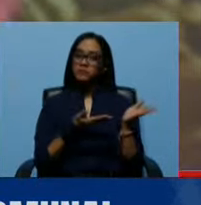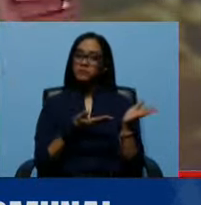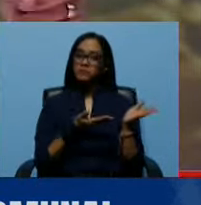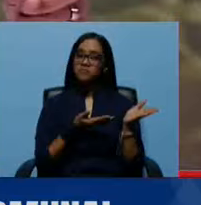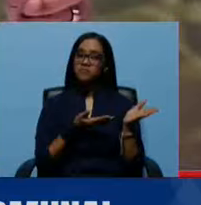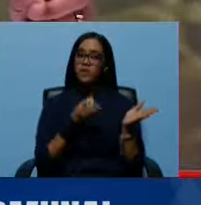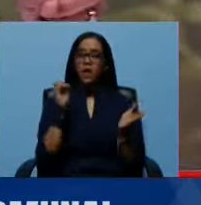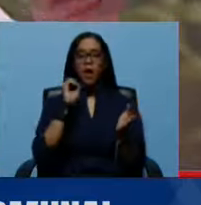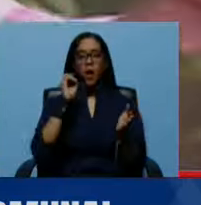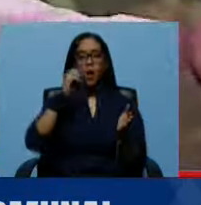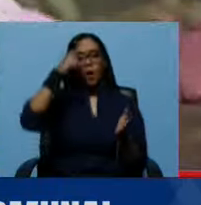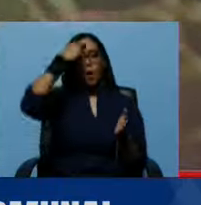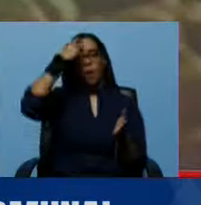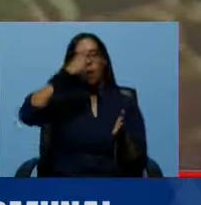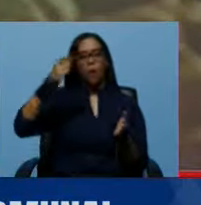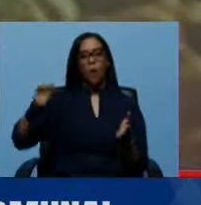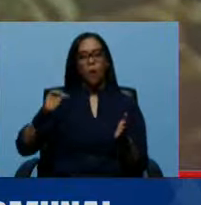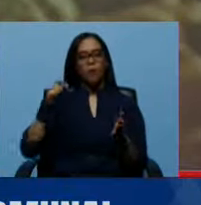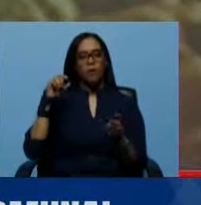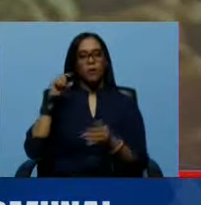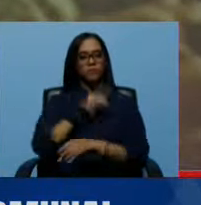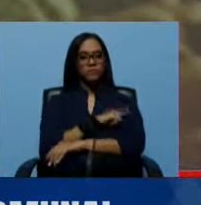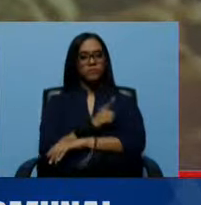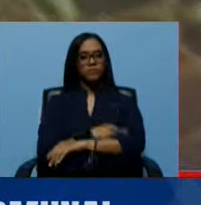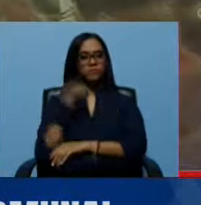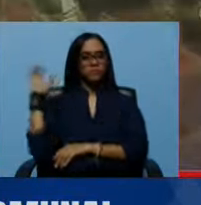Or the people and the pie.